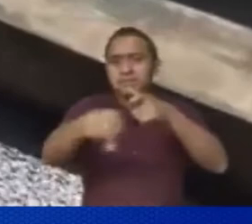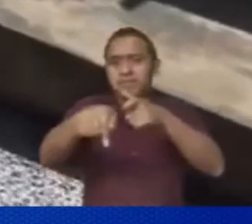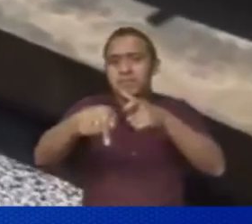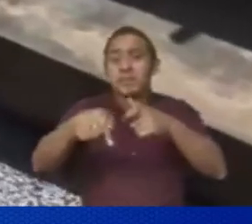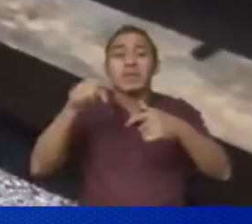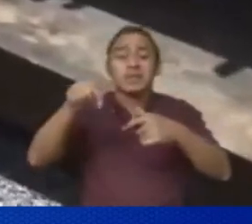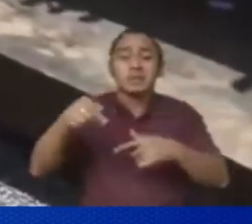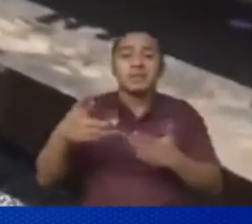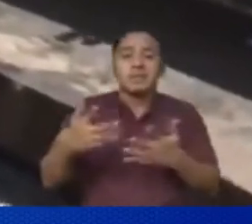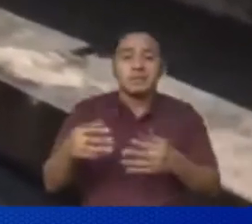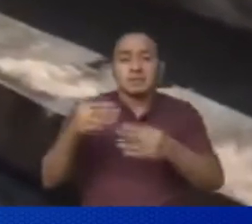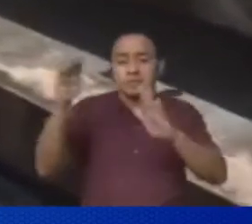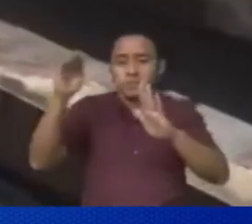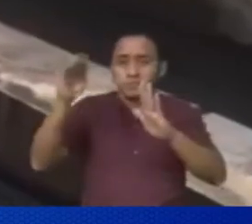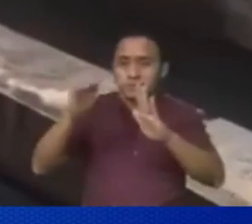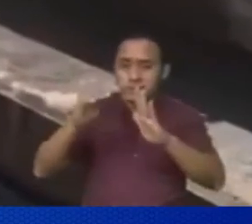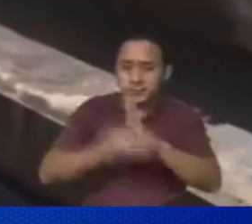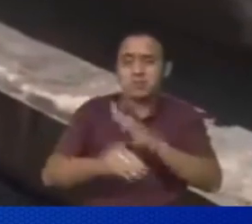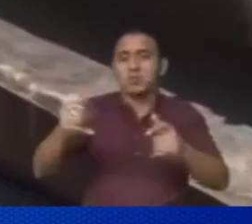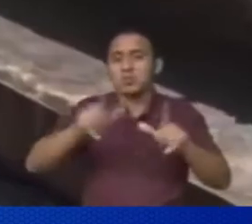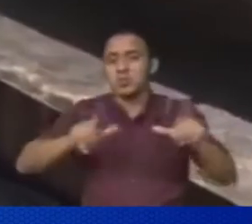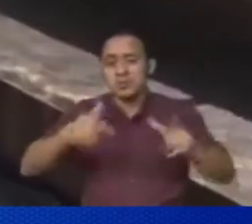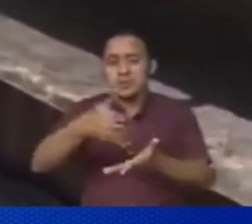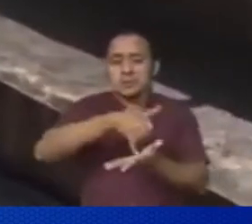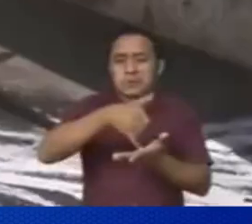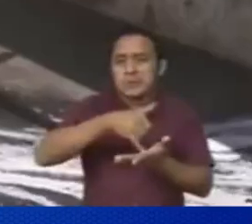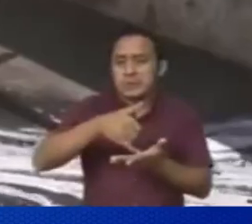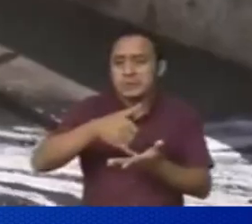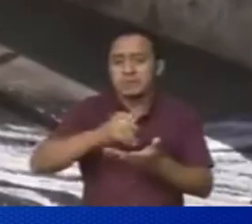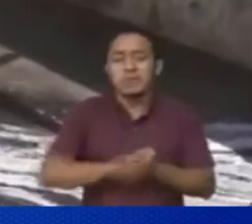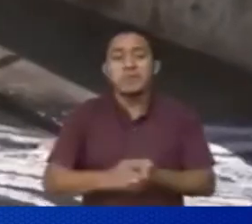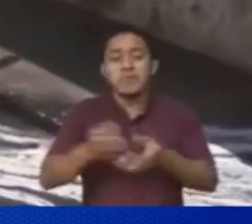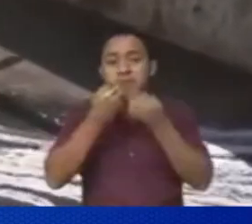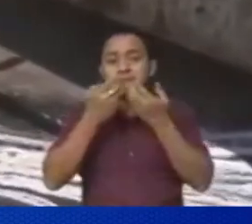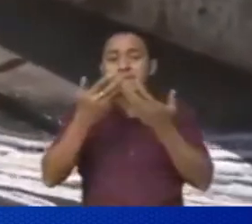de Camino Viejo a Santo Domingo. Para Noticias 12, Gabriela Solórzano.